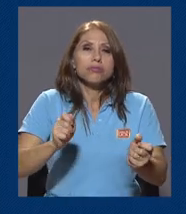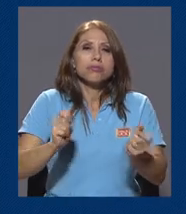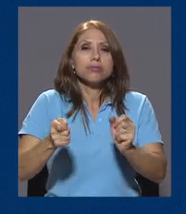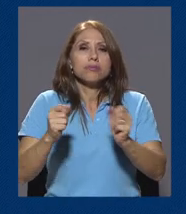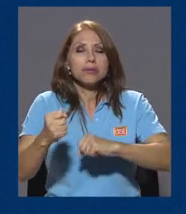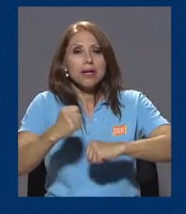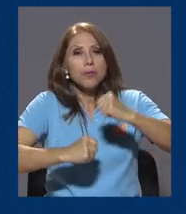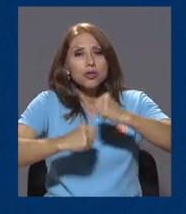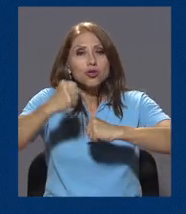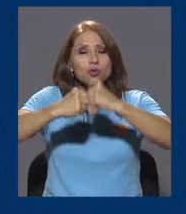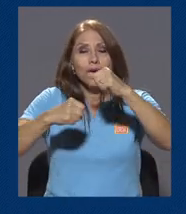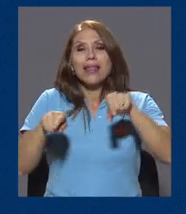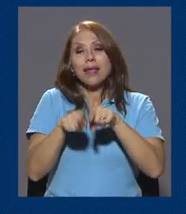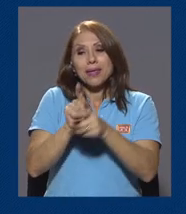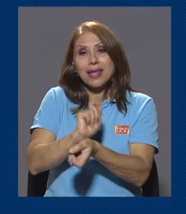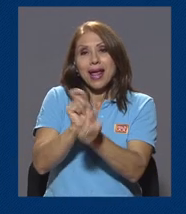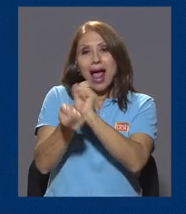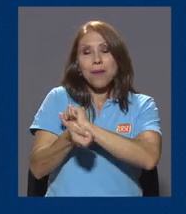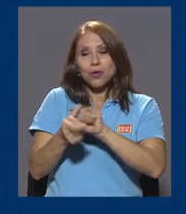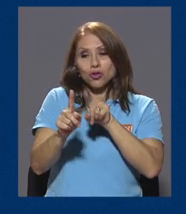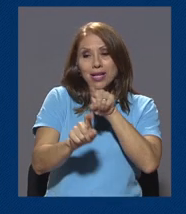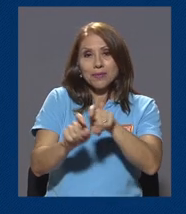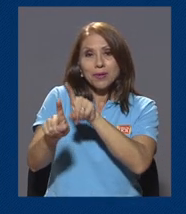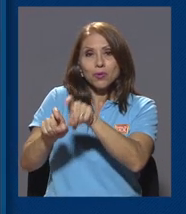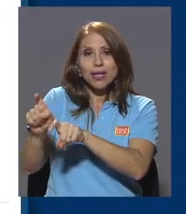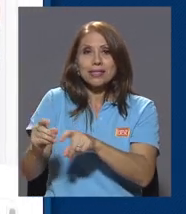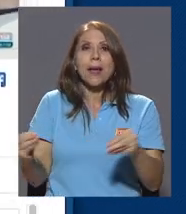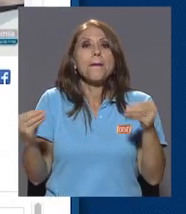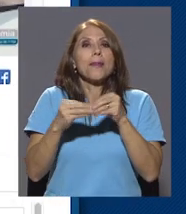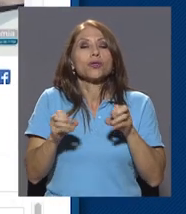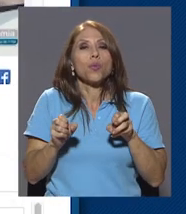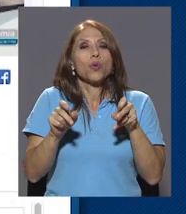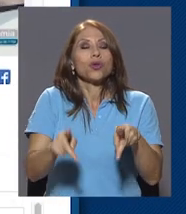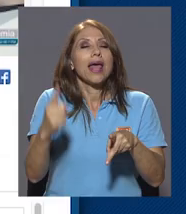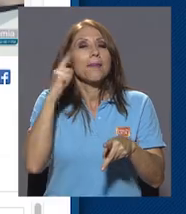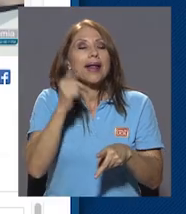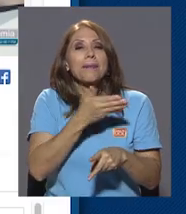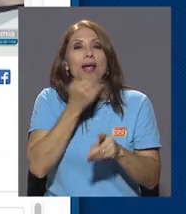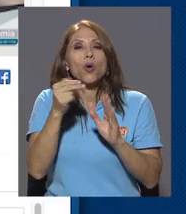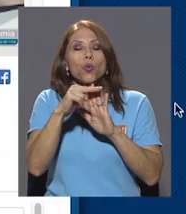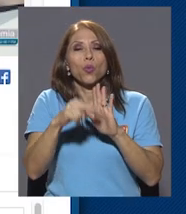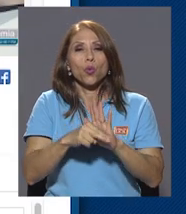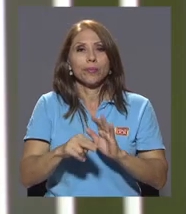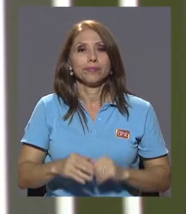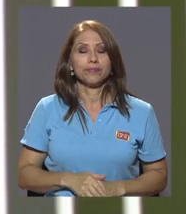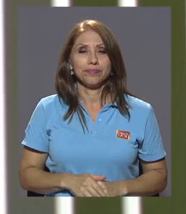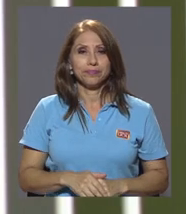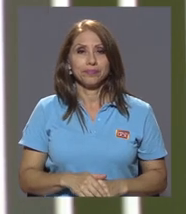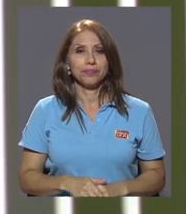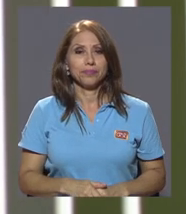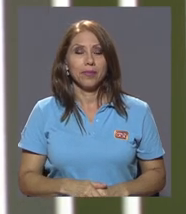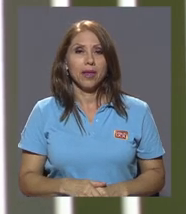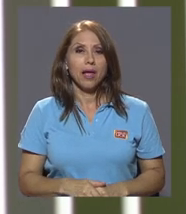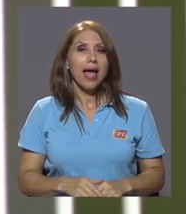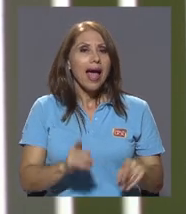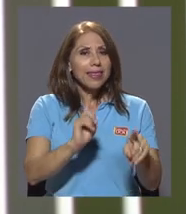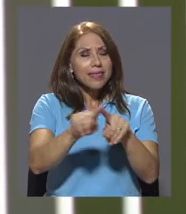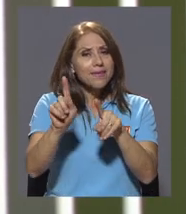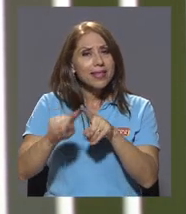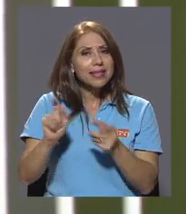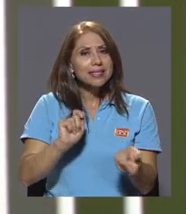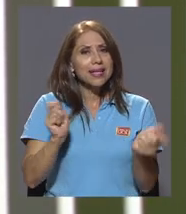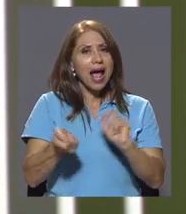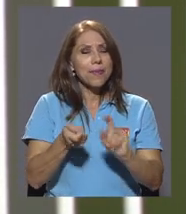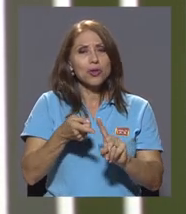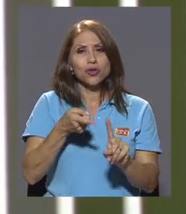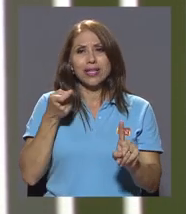de los ítems, permitiendo mayor oportunidad de obtener un mejor puntaje. Hay una serie de cambios que se han dado desde el año